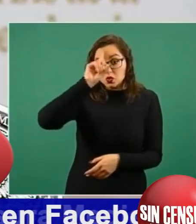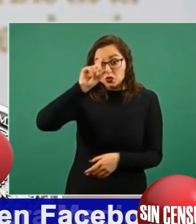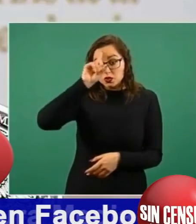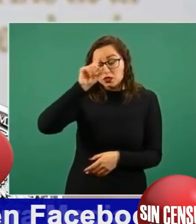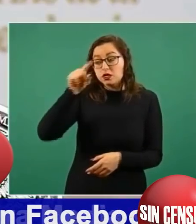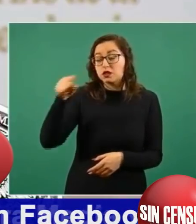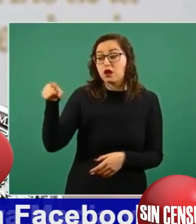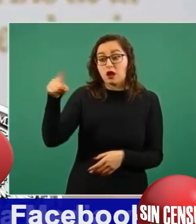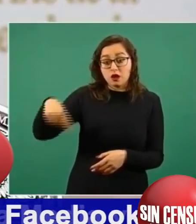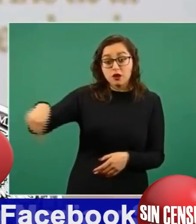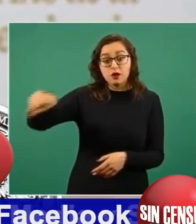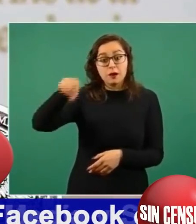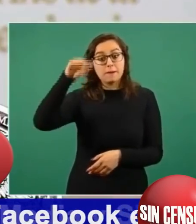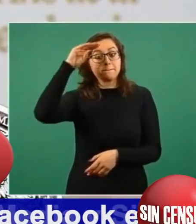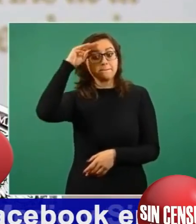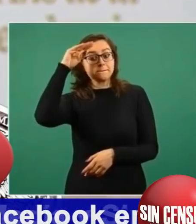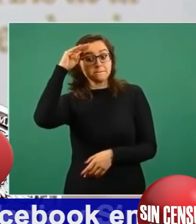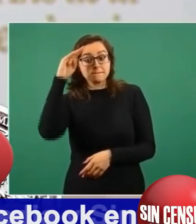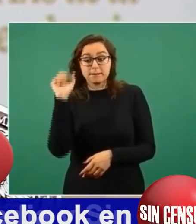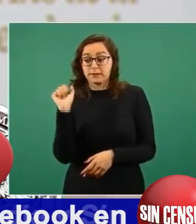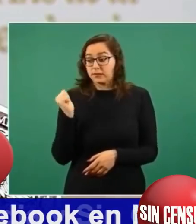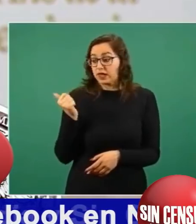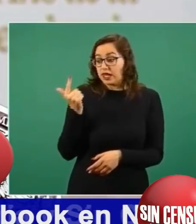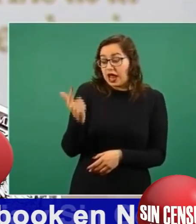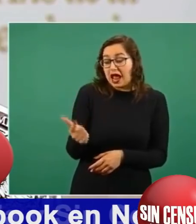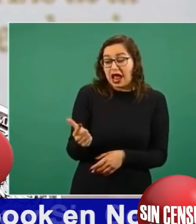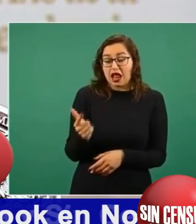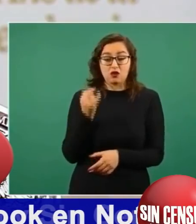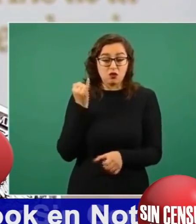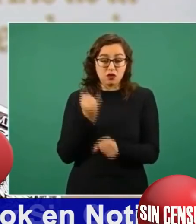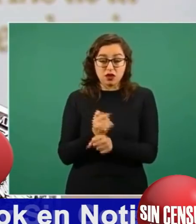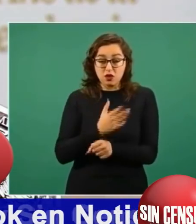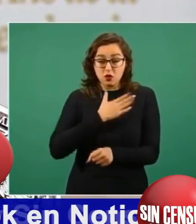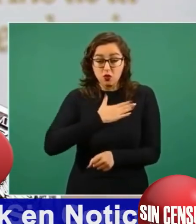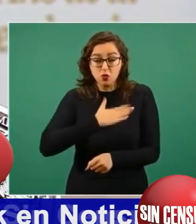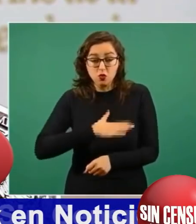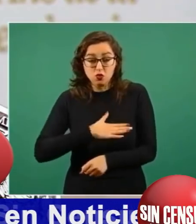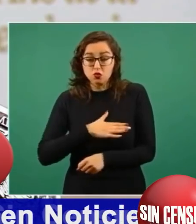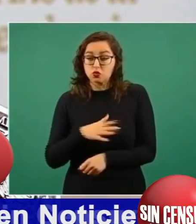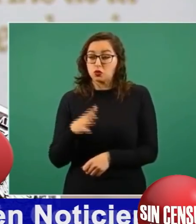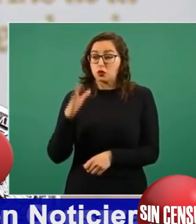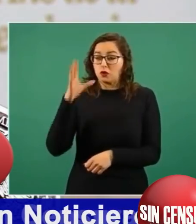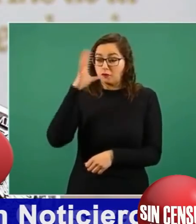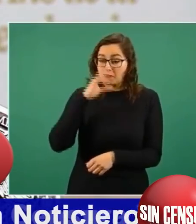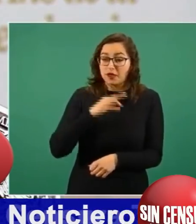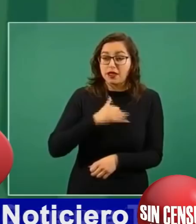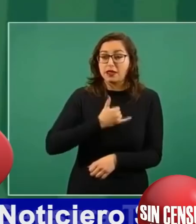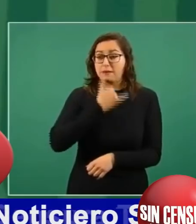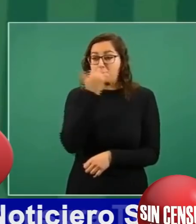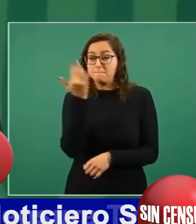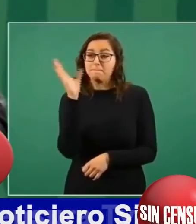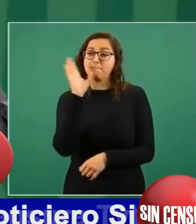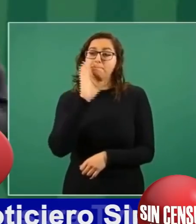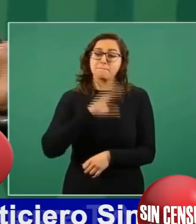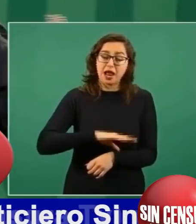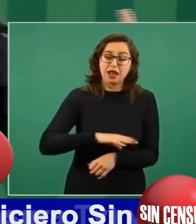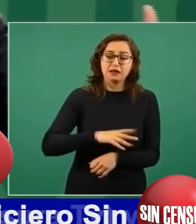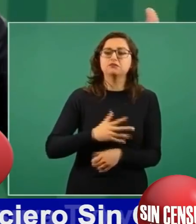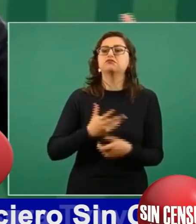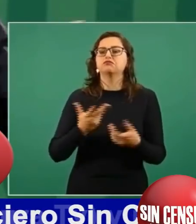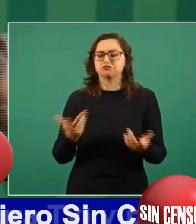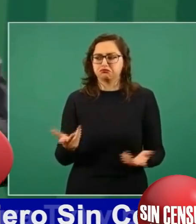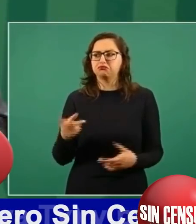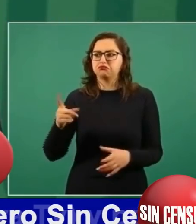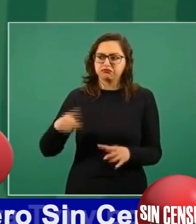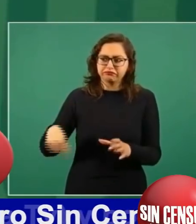un hecho arbitrario, injusto, se luche por los cauces que